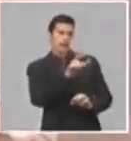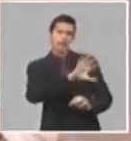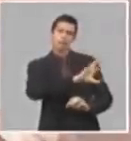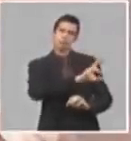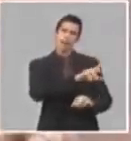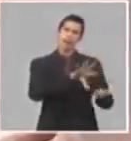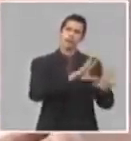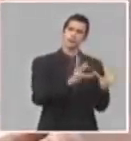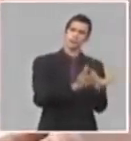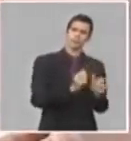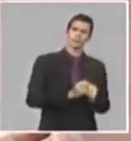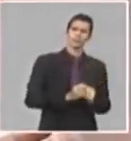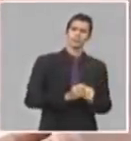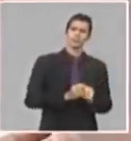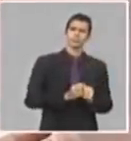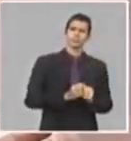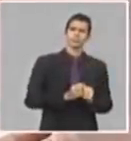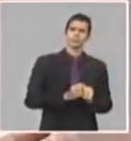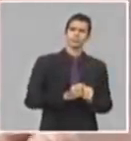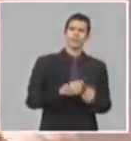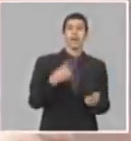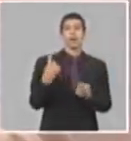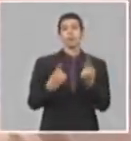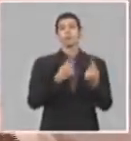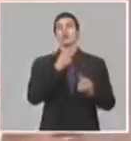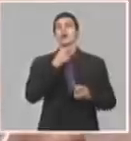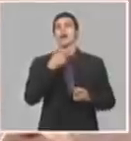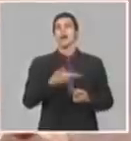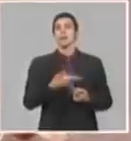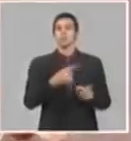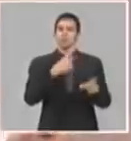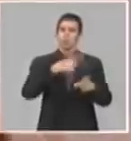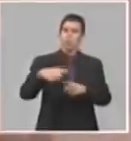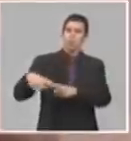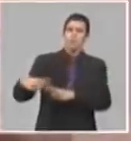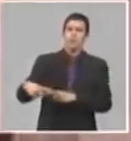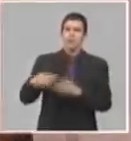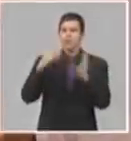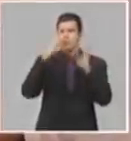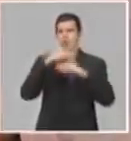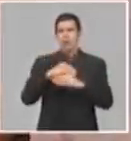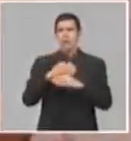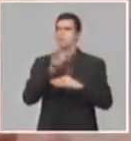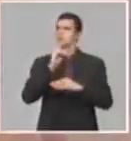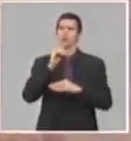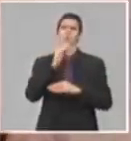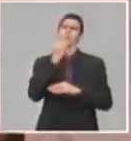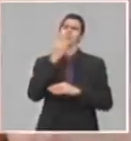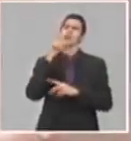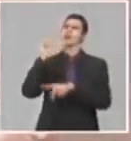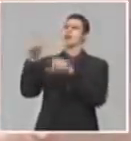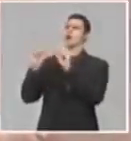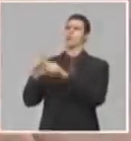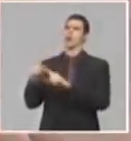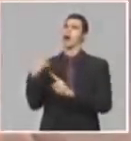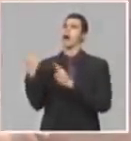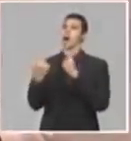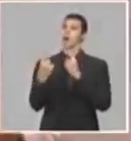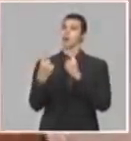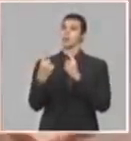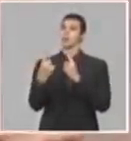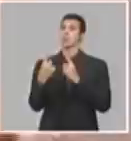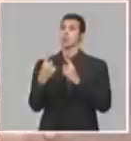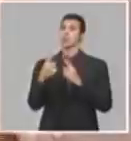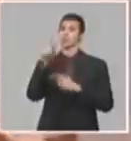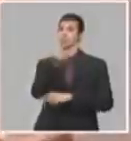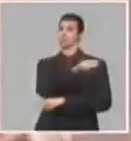grupo de productos que no se van a poder importar, que tienen restricciones, armamento, no sé, sustancias